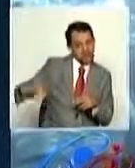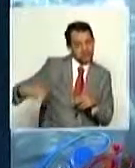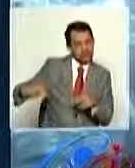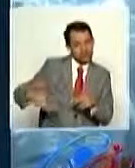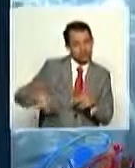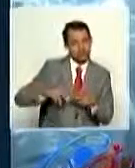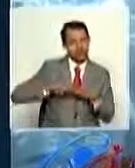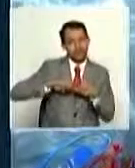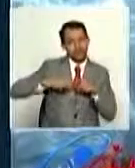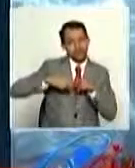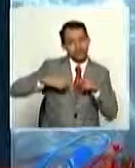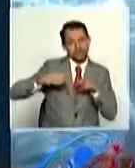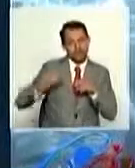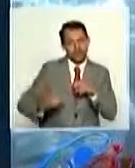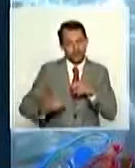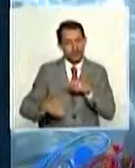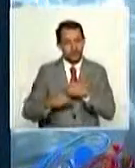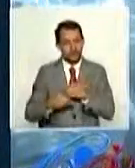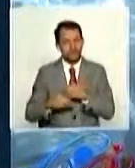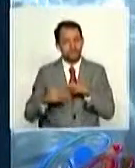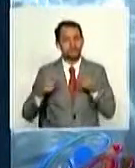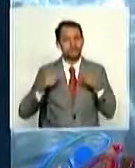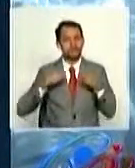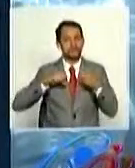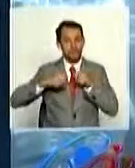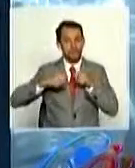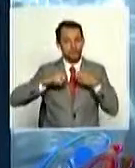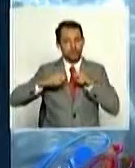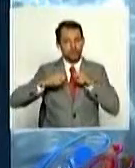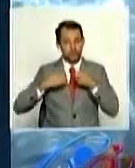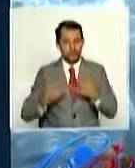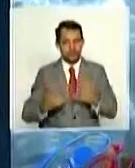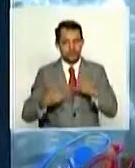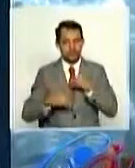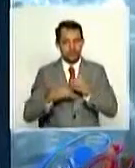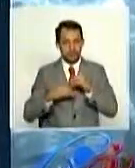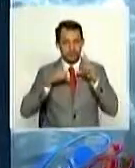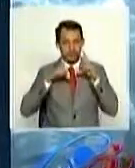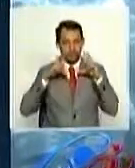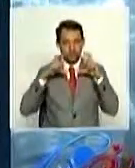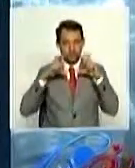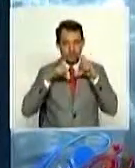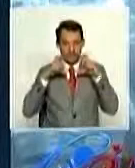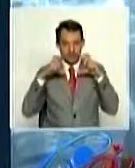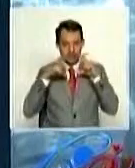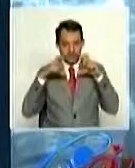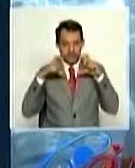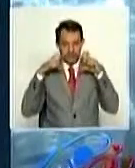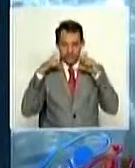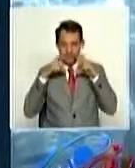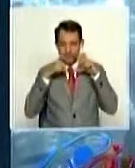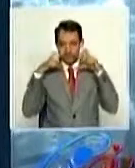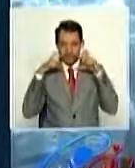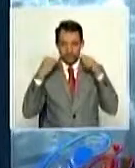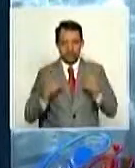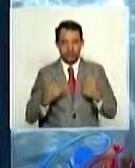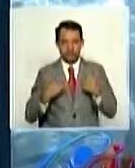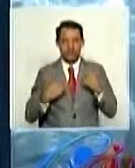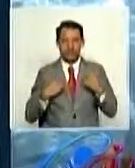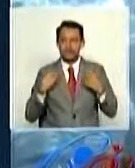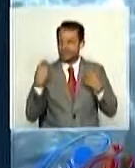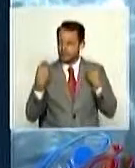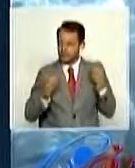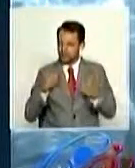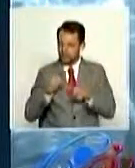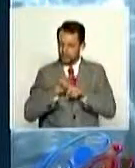los tejidos blandos que se pueden reflejar en estas radiografías. Entonces, como ustedes pueden ver, es